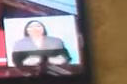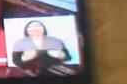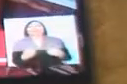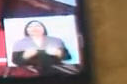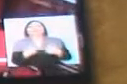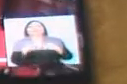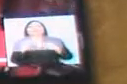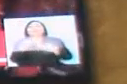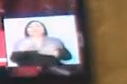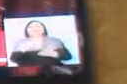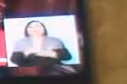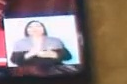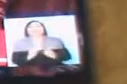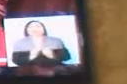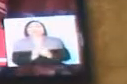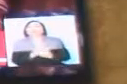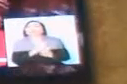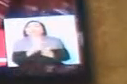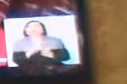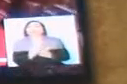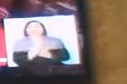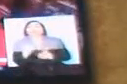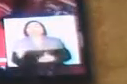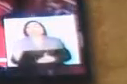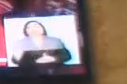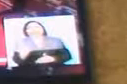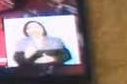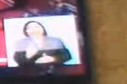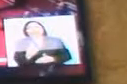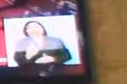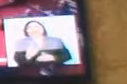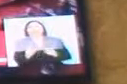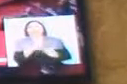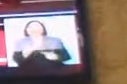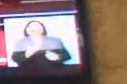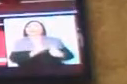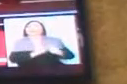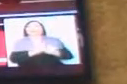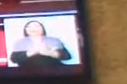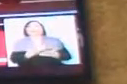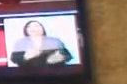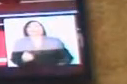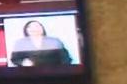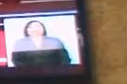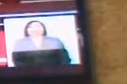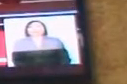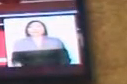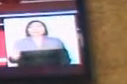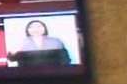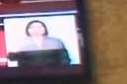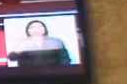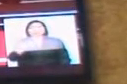Tenemos que cumplir con todos y cada uno de los damnificados. Cuarto,